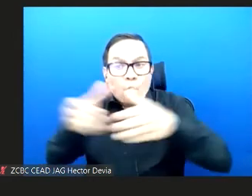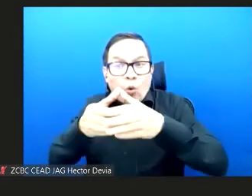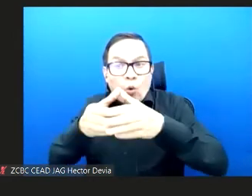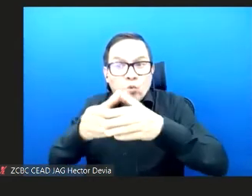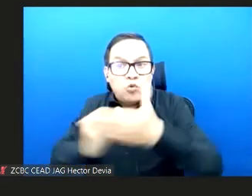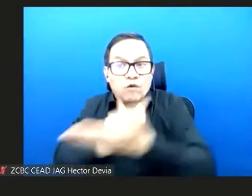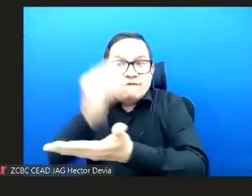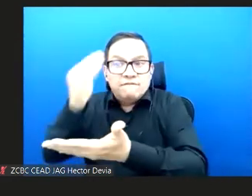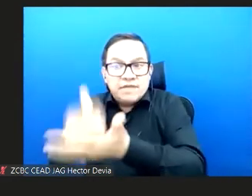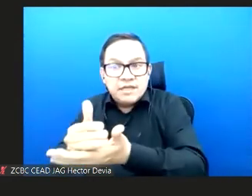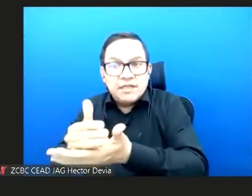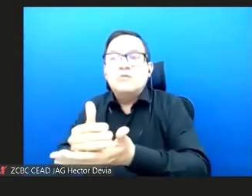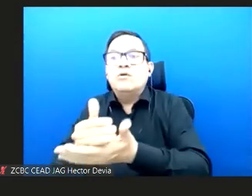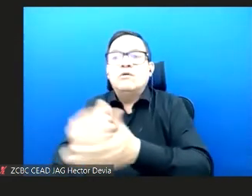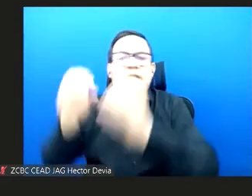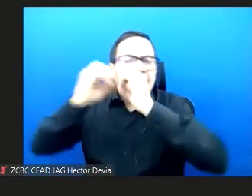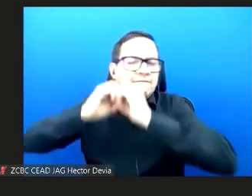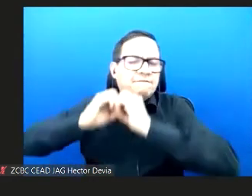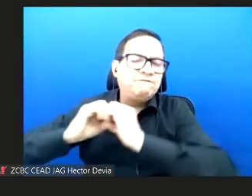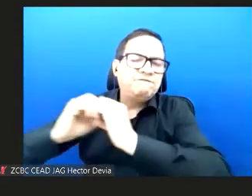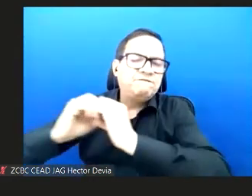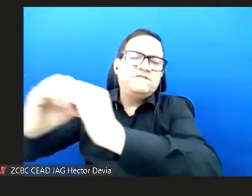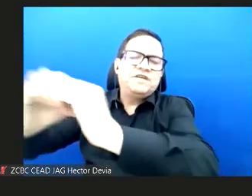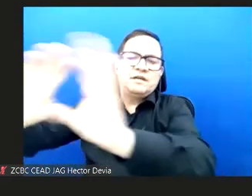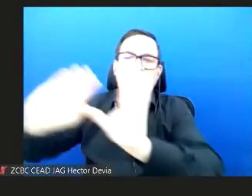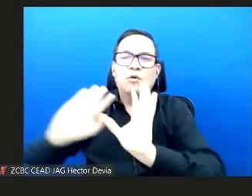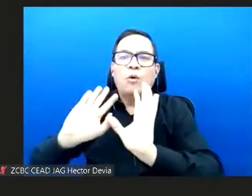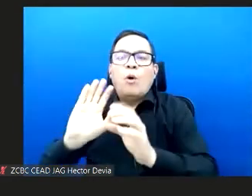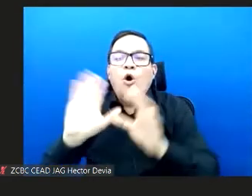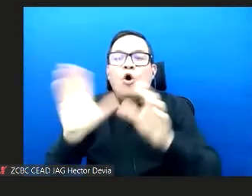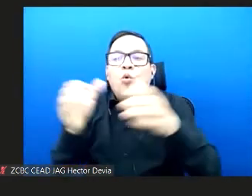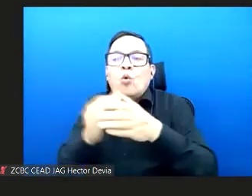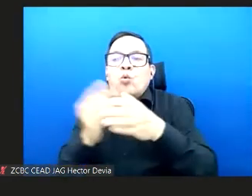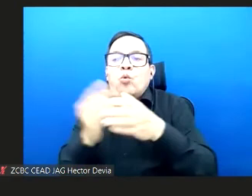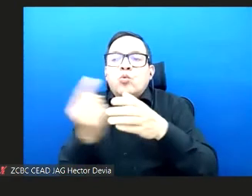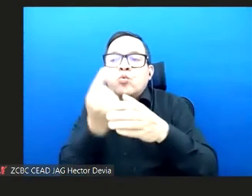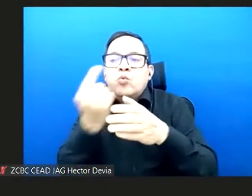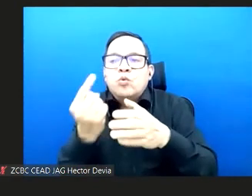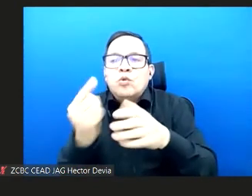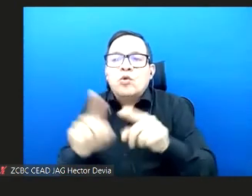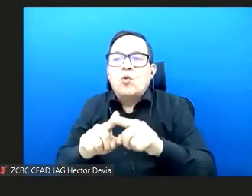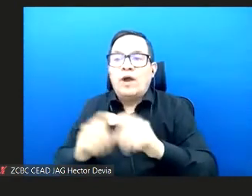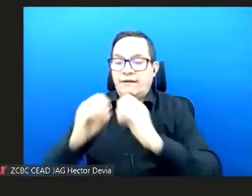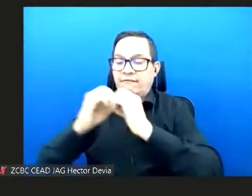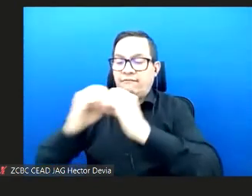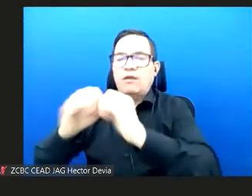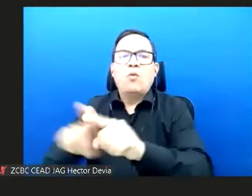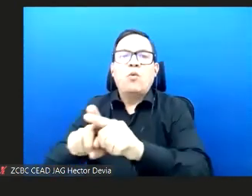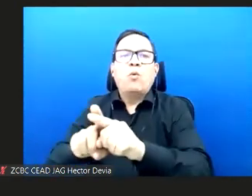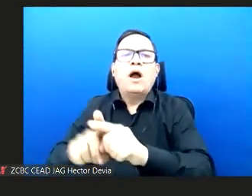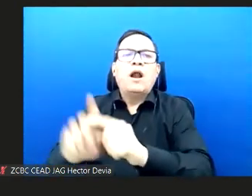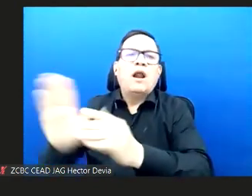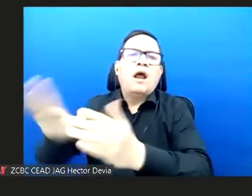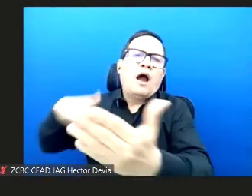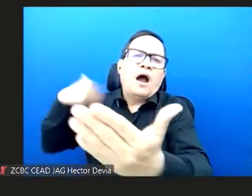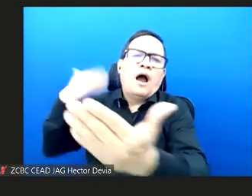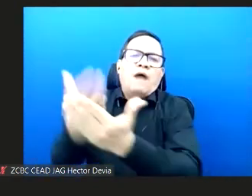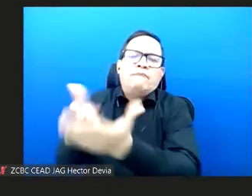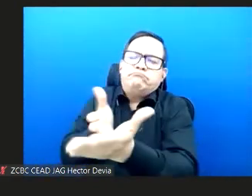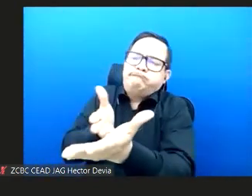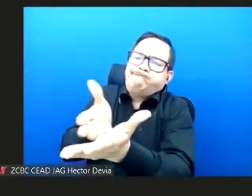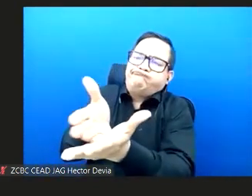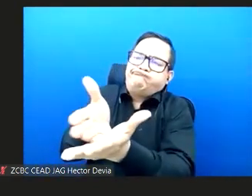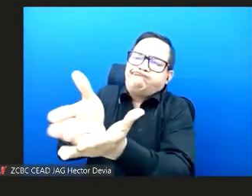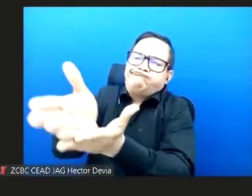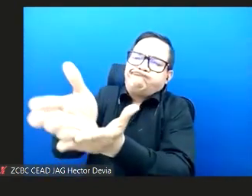unitario. Un conjunto finito sería que pues básicamente no podemos llegar a un fin en el conteo de los elementos. En este